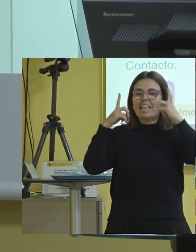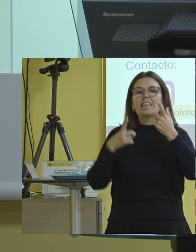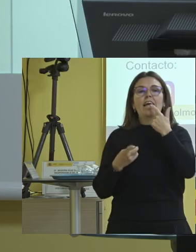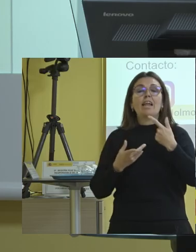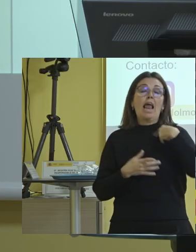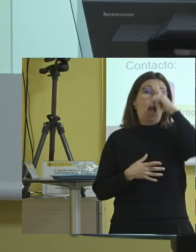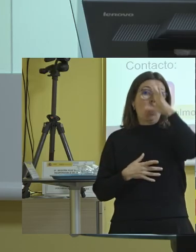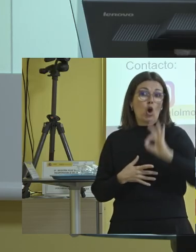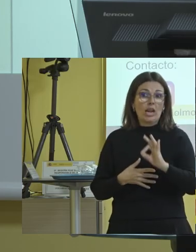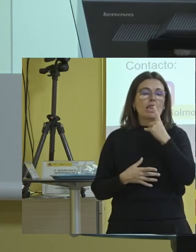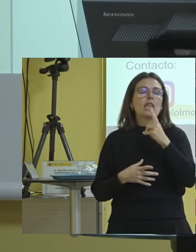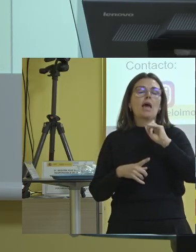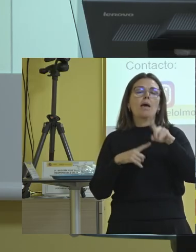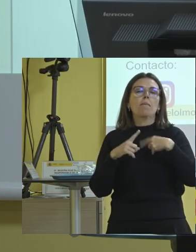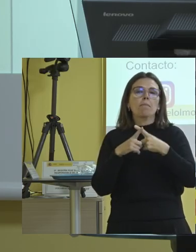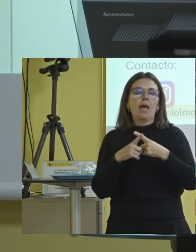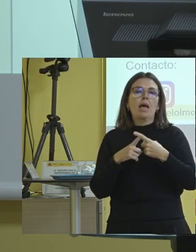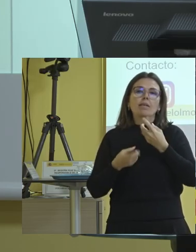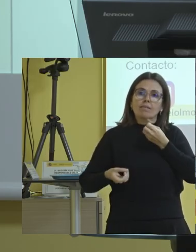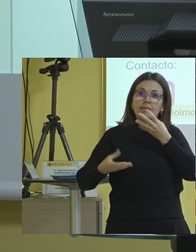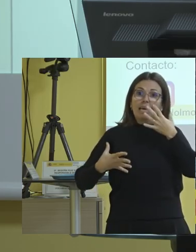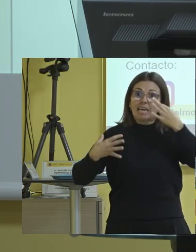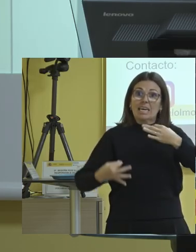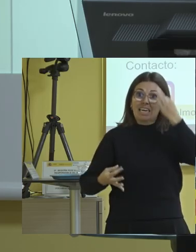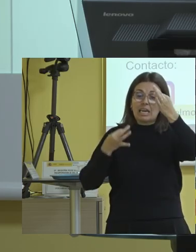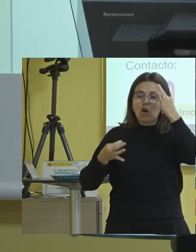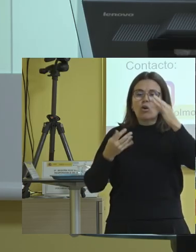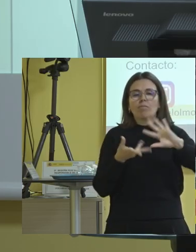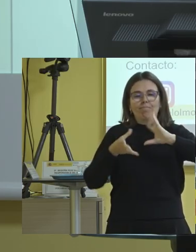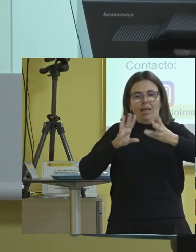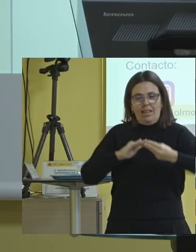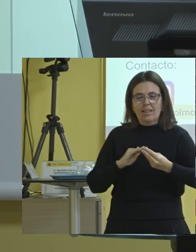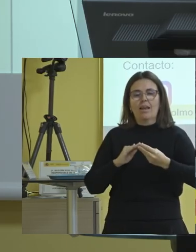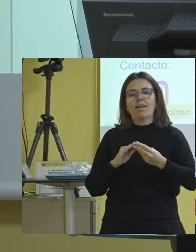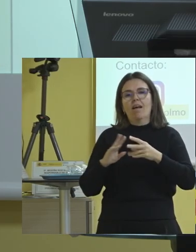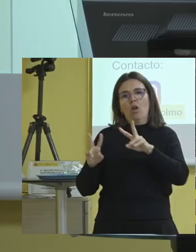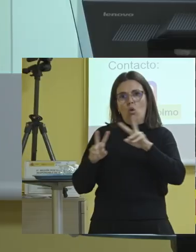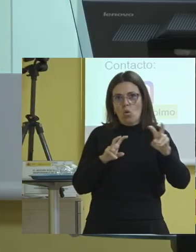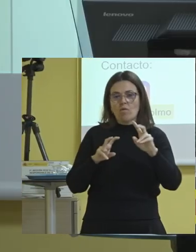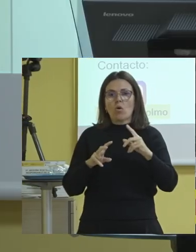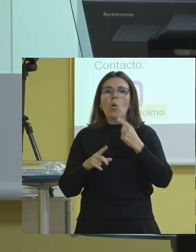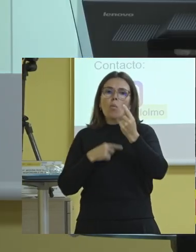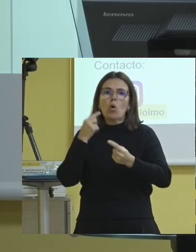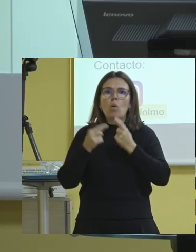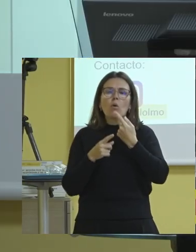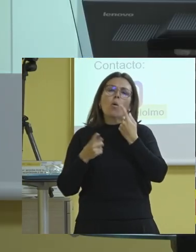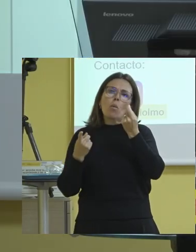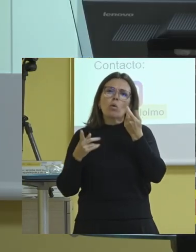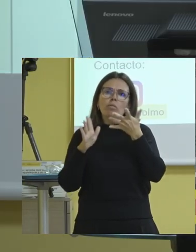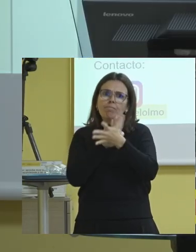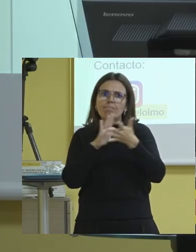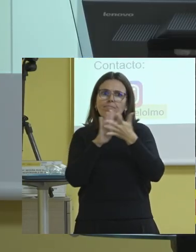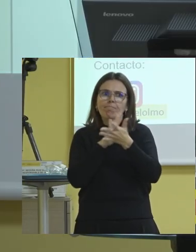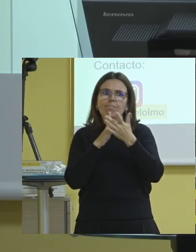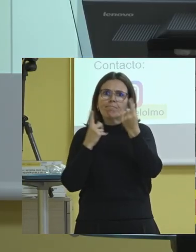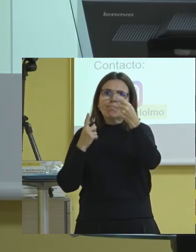de coherencia y consistencia y de rigor. Aunque no lleguemos tan lejos, seguimos estando ahí y poco a poco va haciendo mella. Que yo creo que es lo importante.